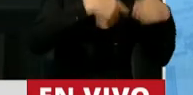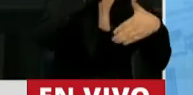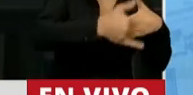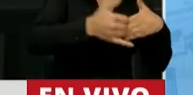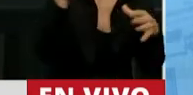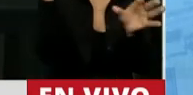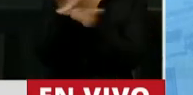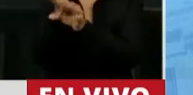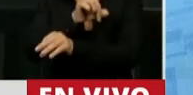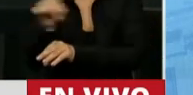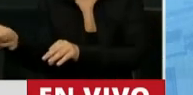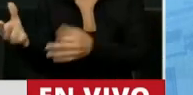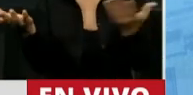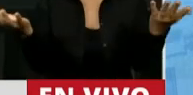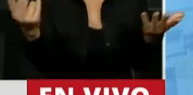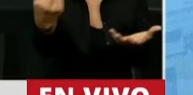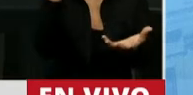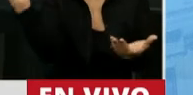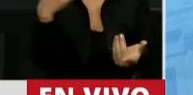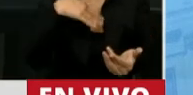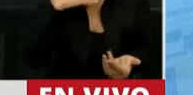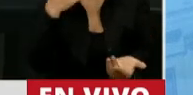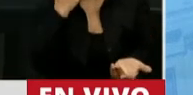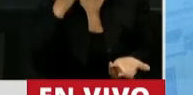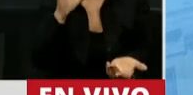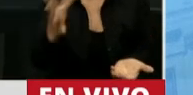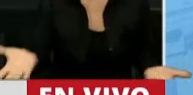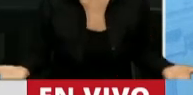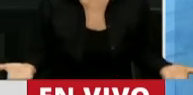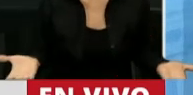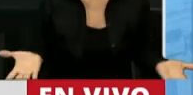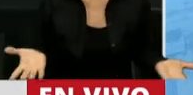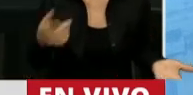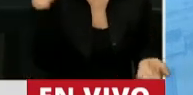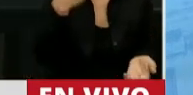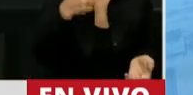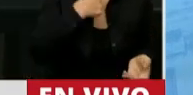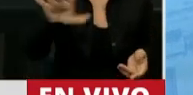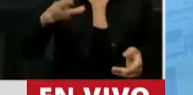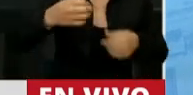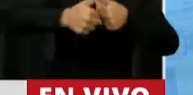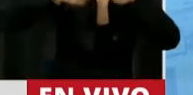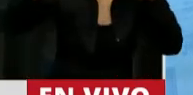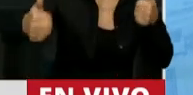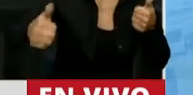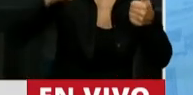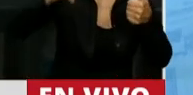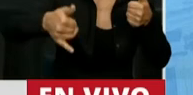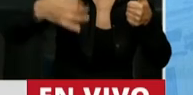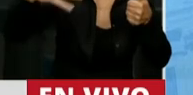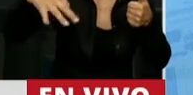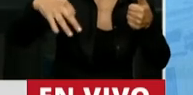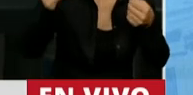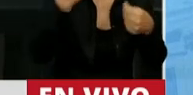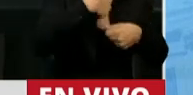no. Nos están tomando de giles cuando permiten que este distanciamiento social obligatorio para montar esos